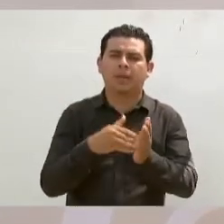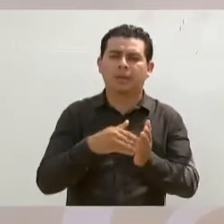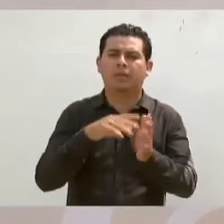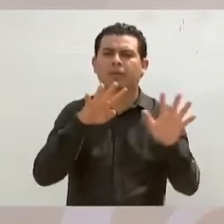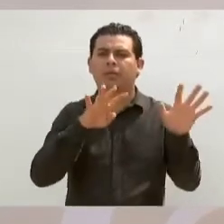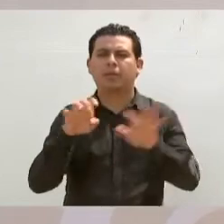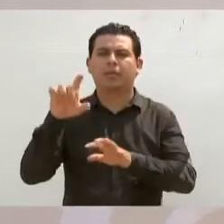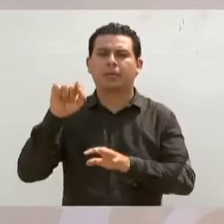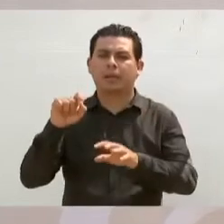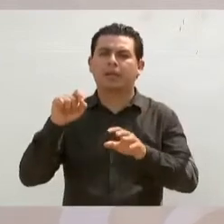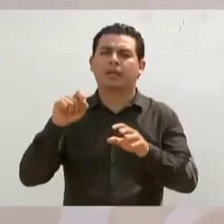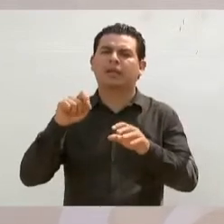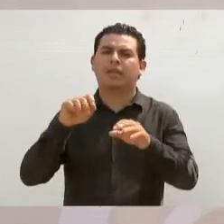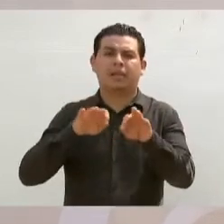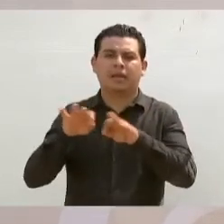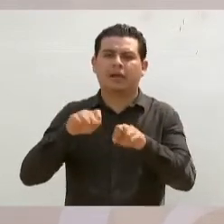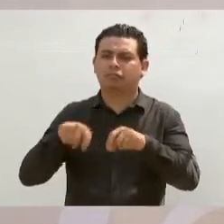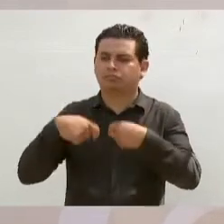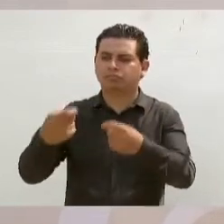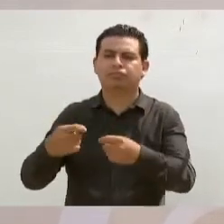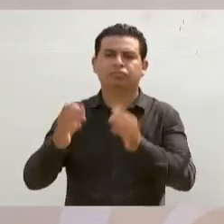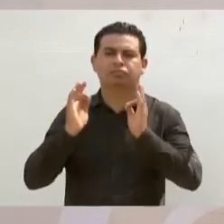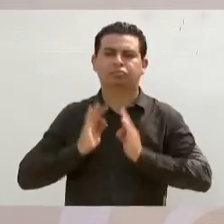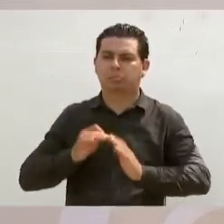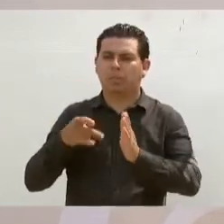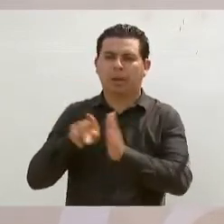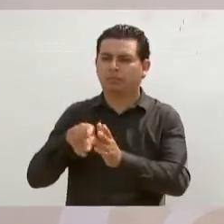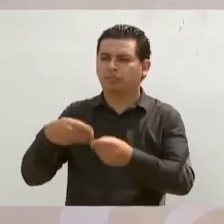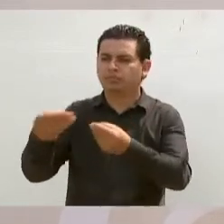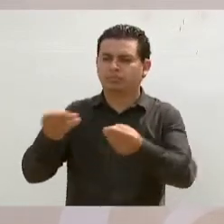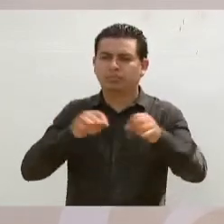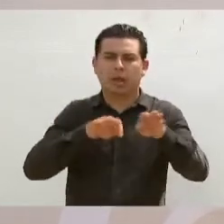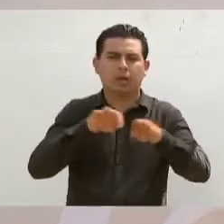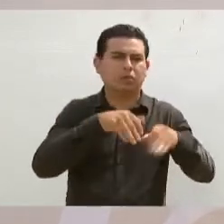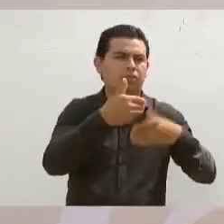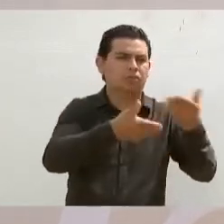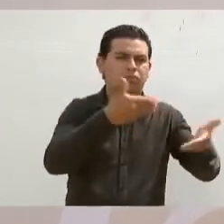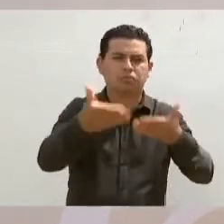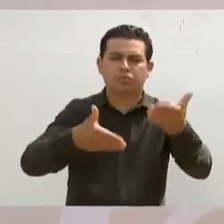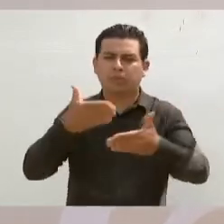420.920 empleos permanentes en este programa.